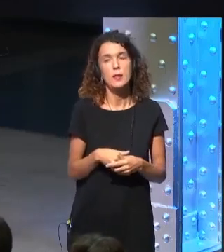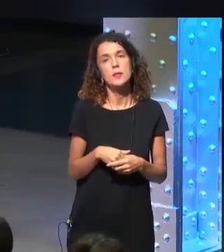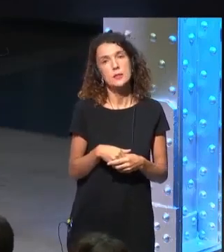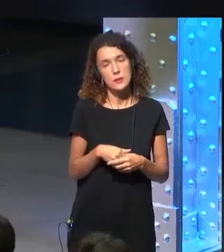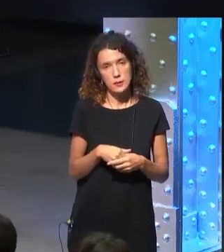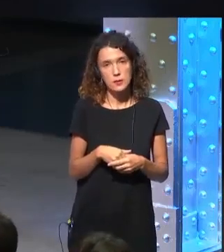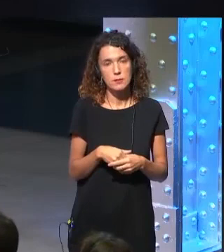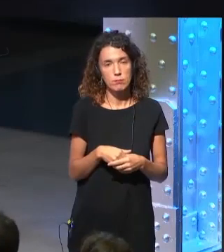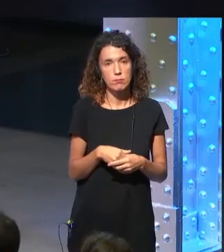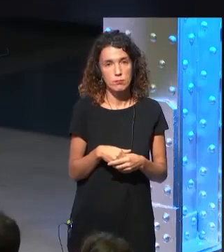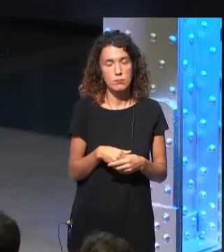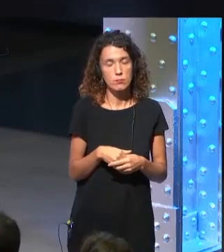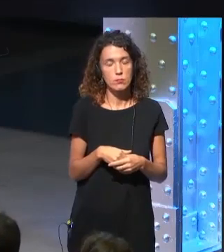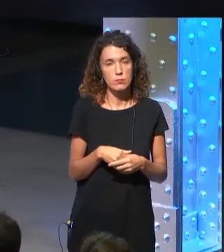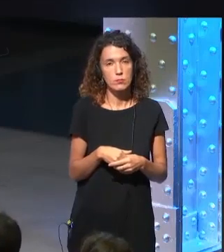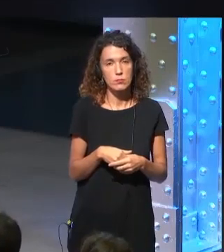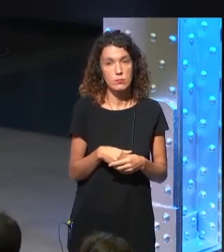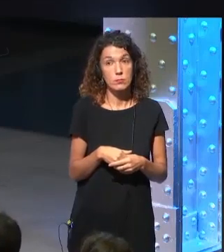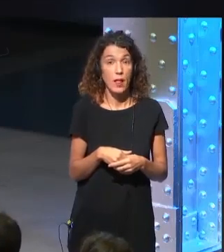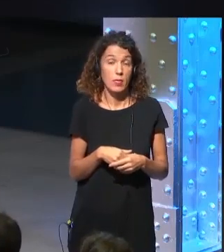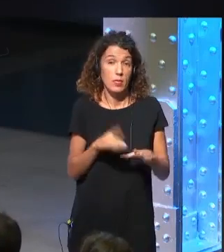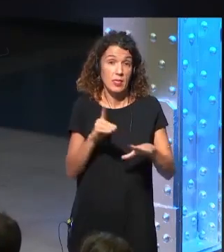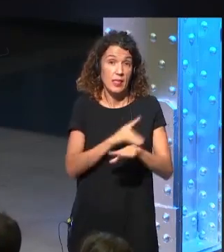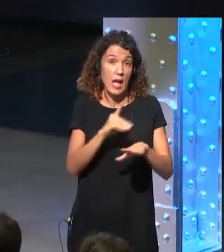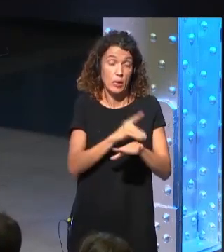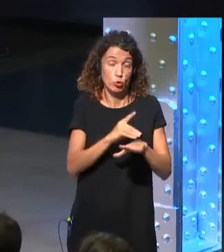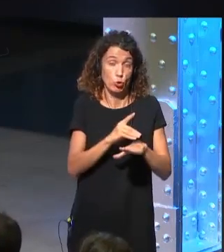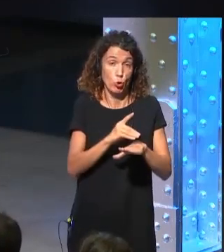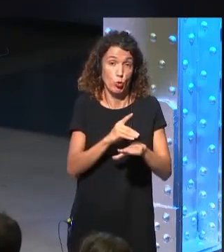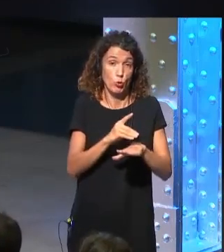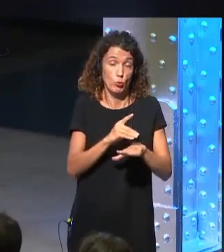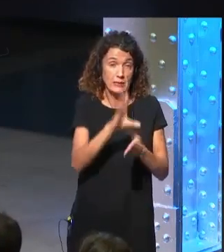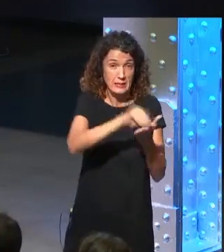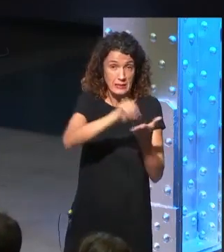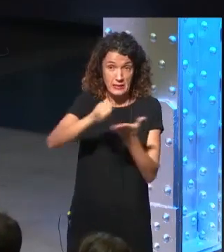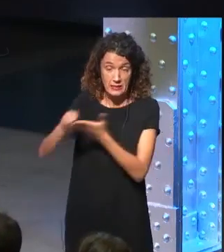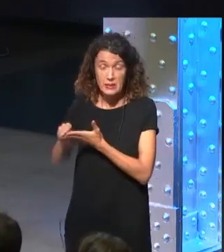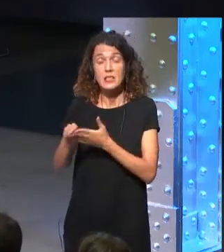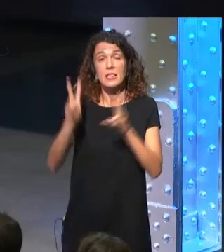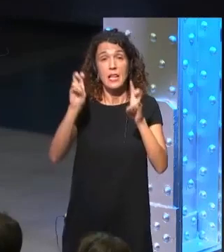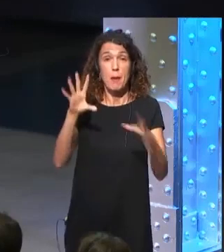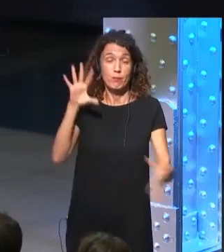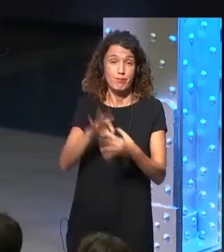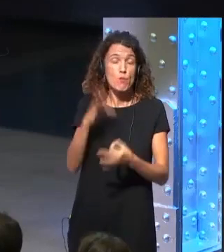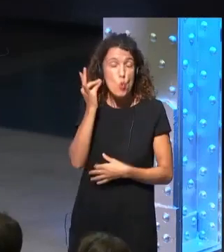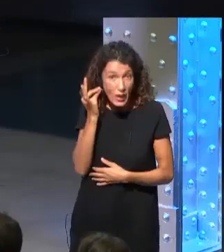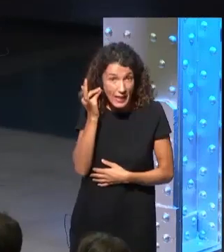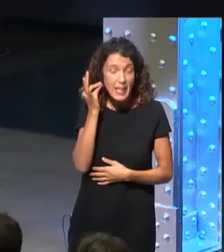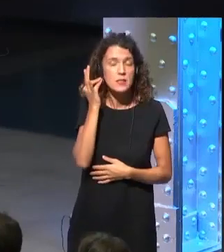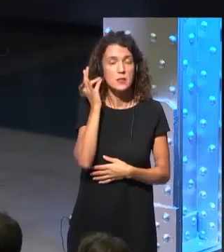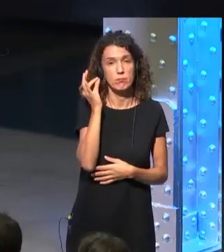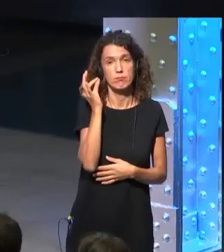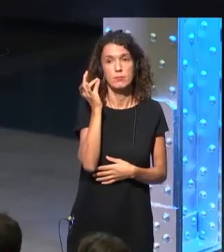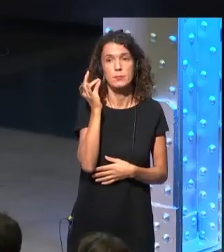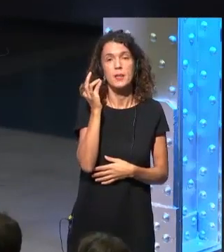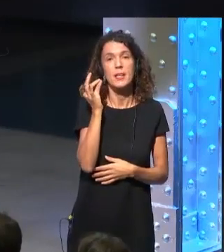si vamos a la mayor parte de los datos que podemos recopilar sobre la implicación de las mujeres, digamos, es